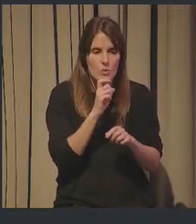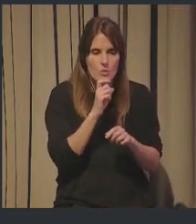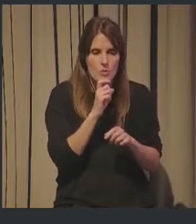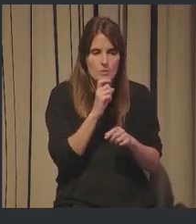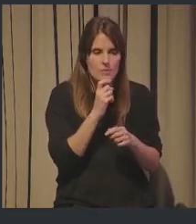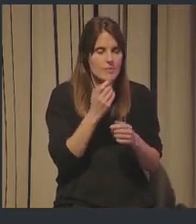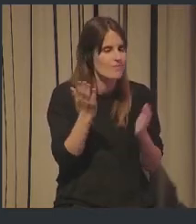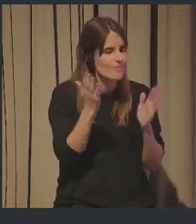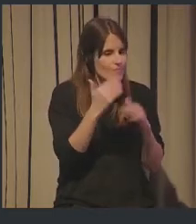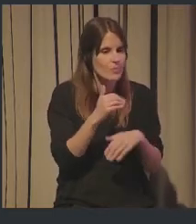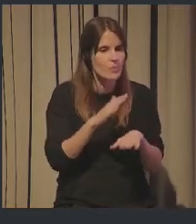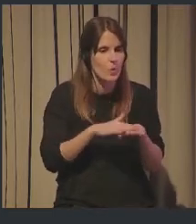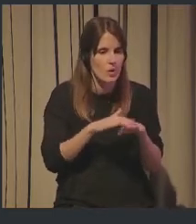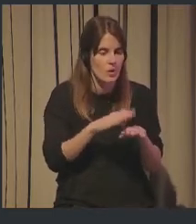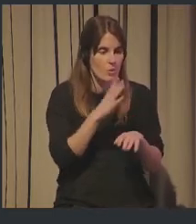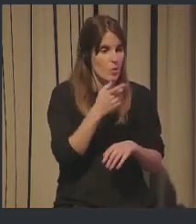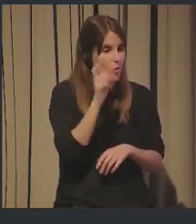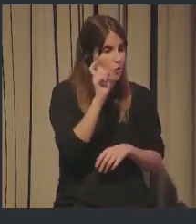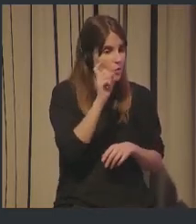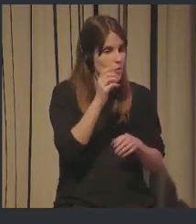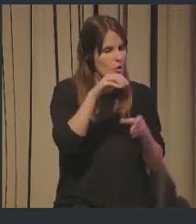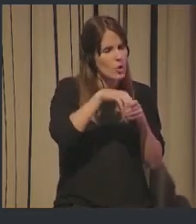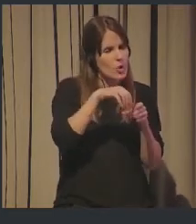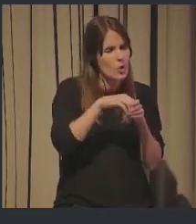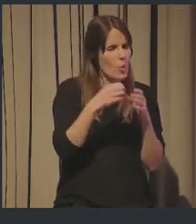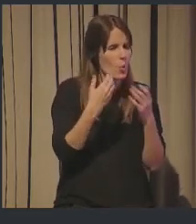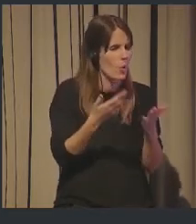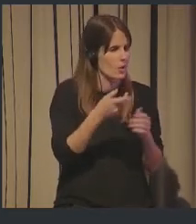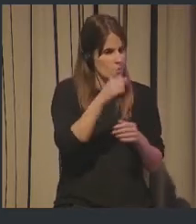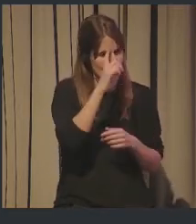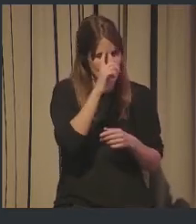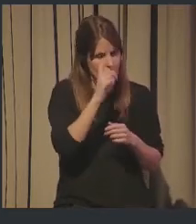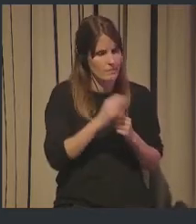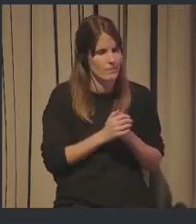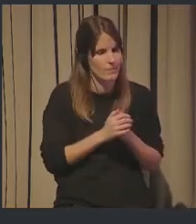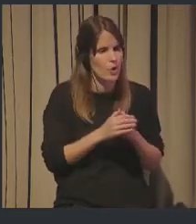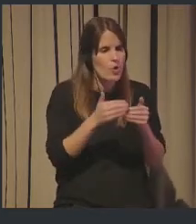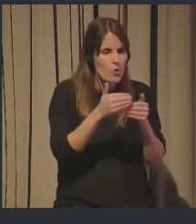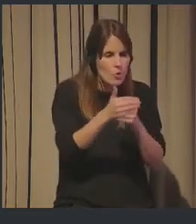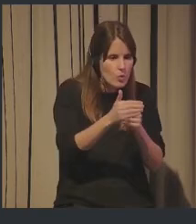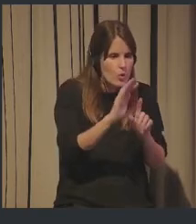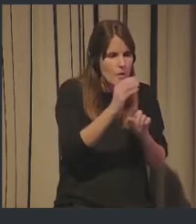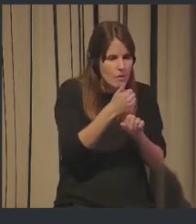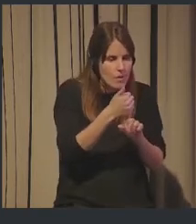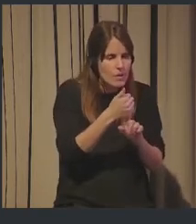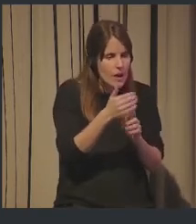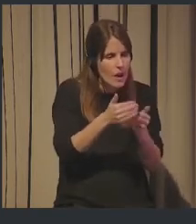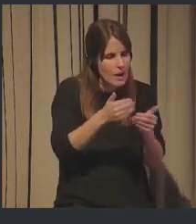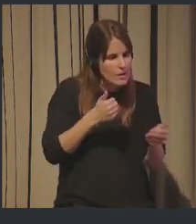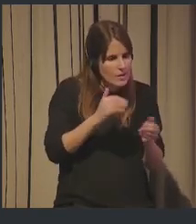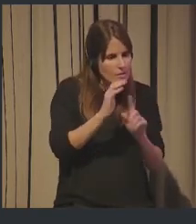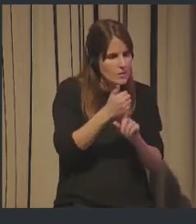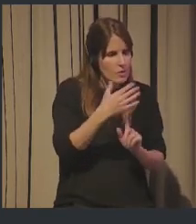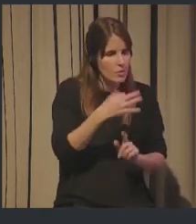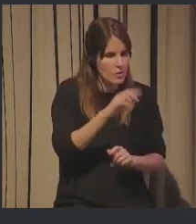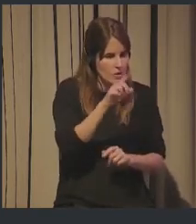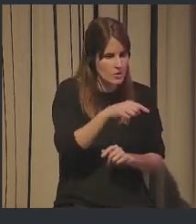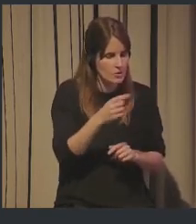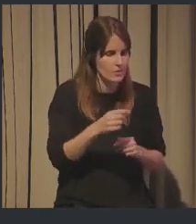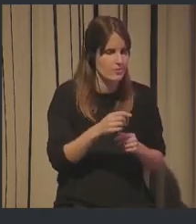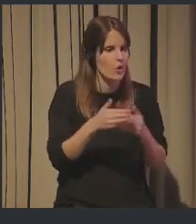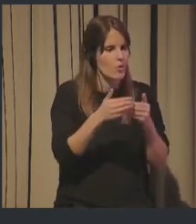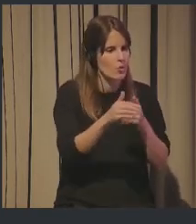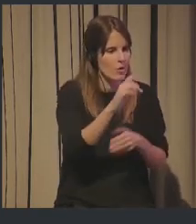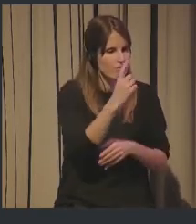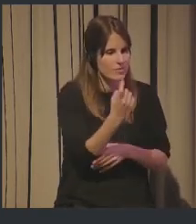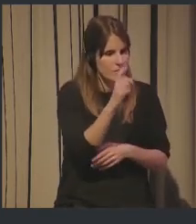decir. ¿Es predecible o no? ¿Es algo evitable o lo contrario? ¿El mundo está decidiendo sobre